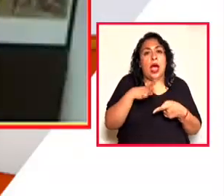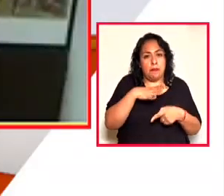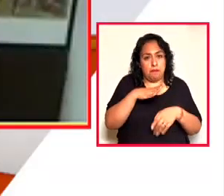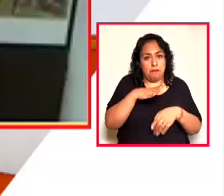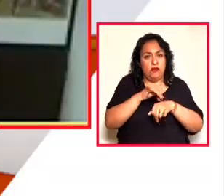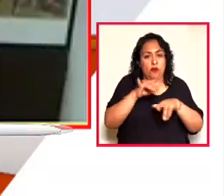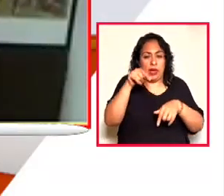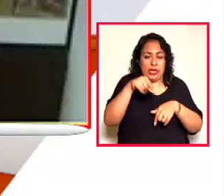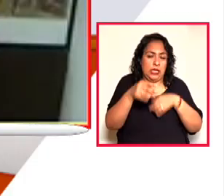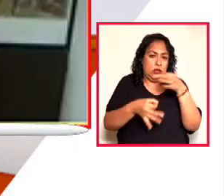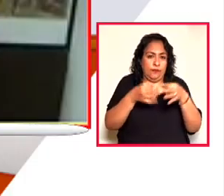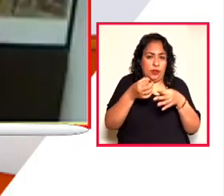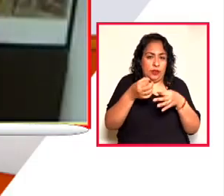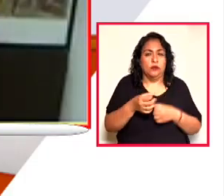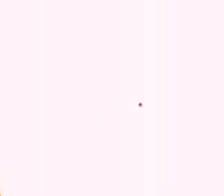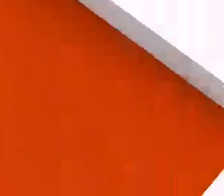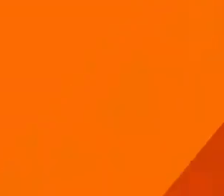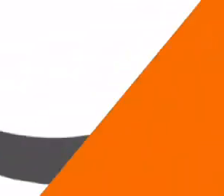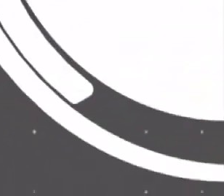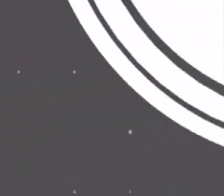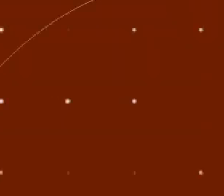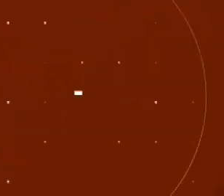aquí en Noticias 22.